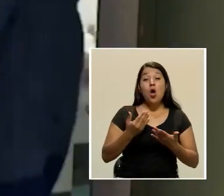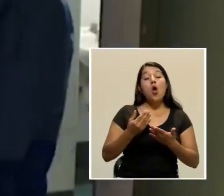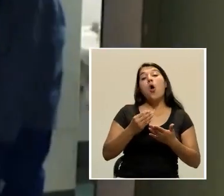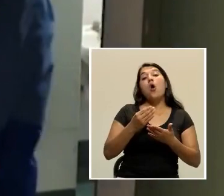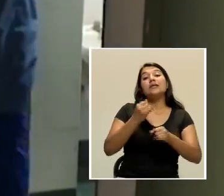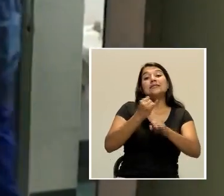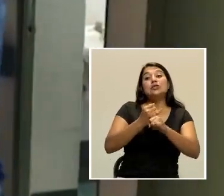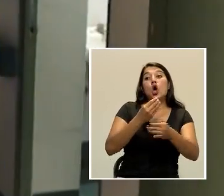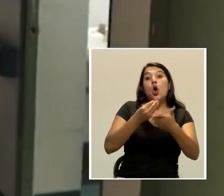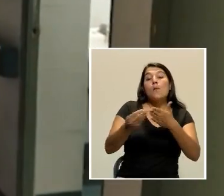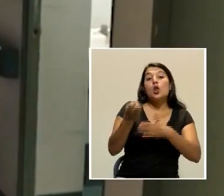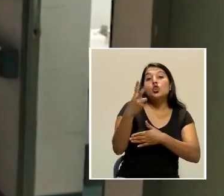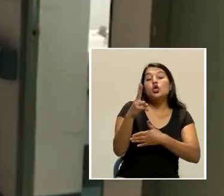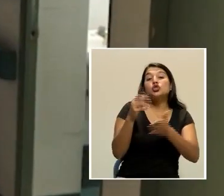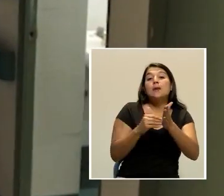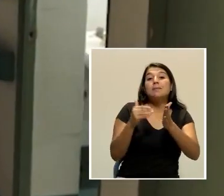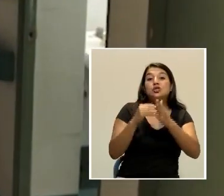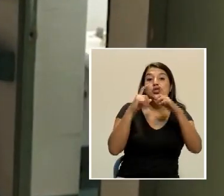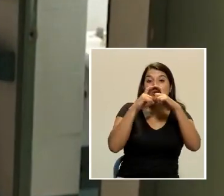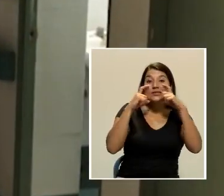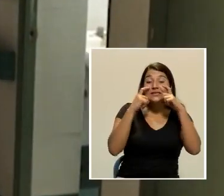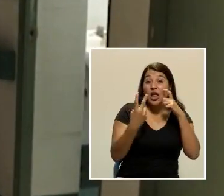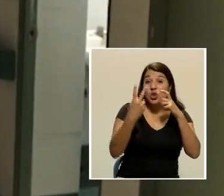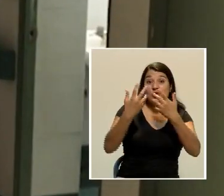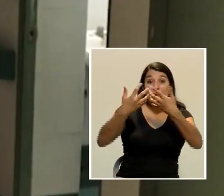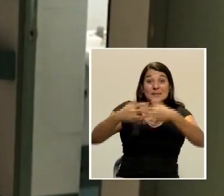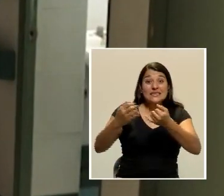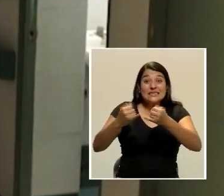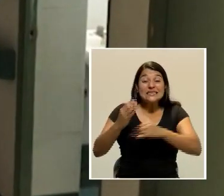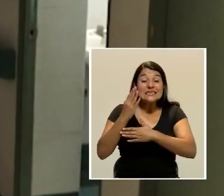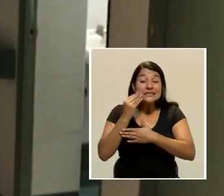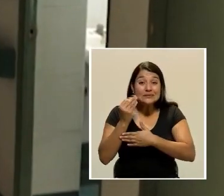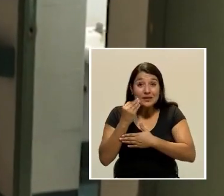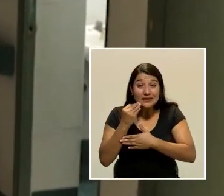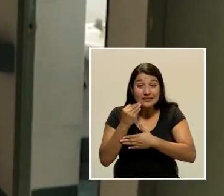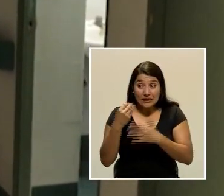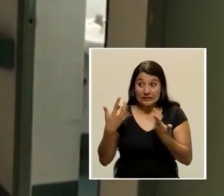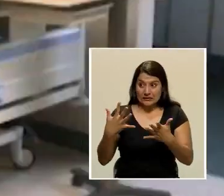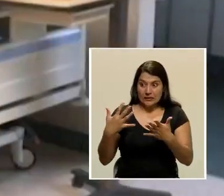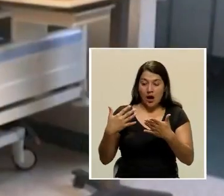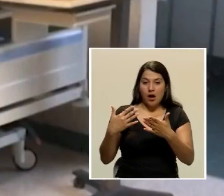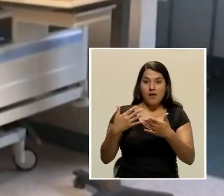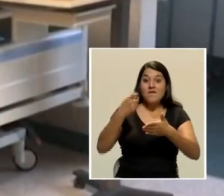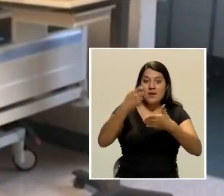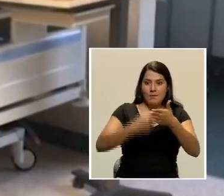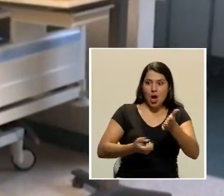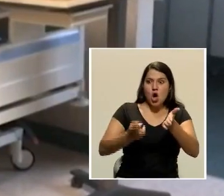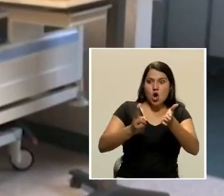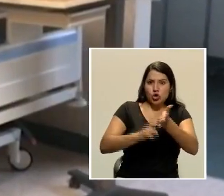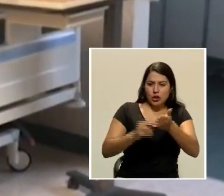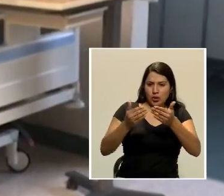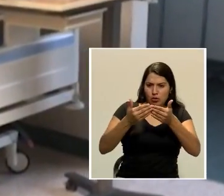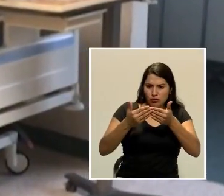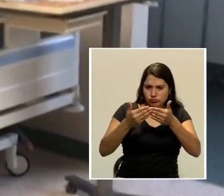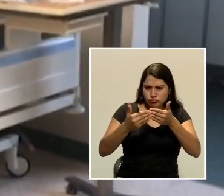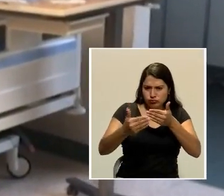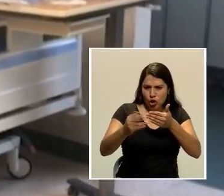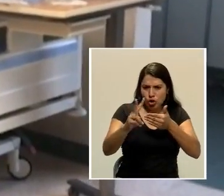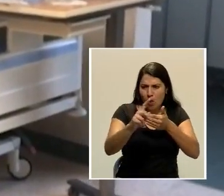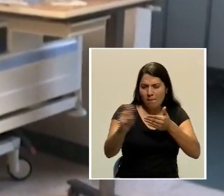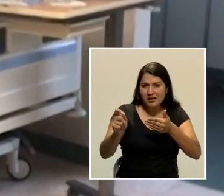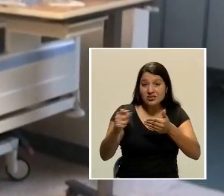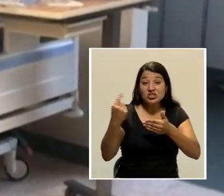de investigaciones sobre la compra de mascarillas que realizó la Caja a proveedores sin experiencia. La polémica radica en que la